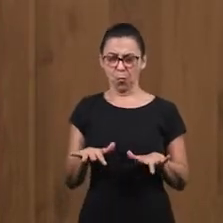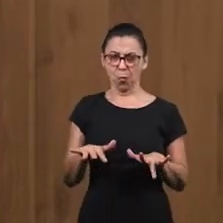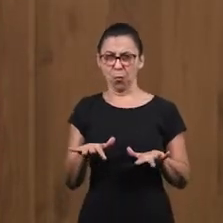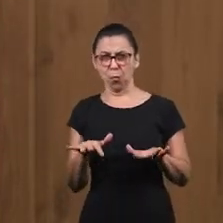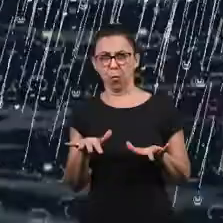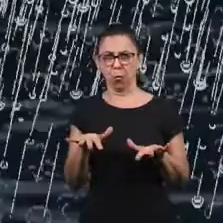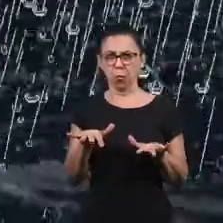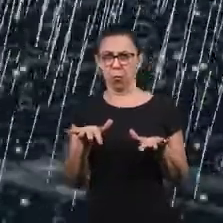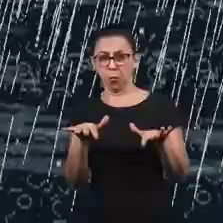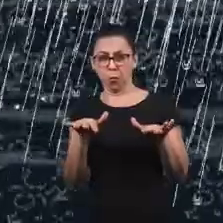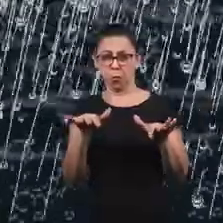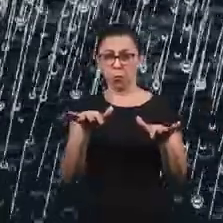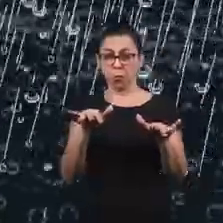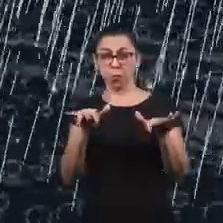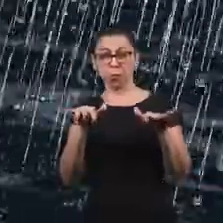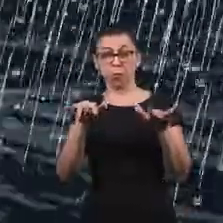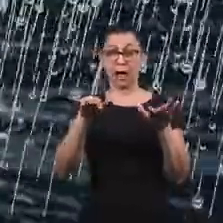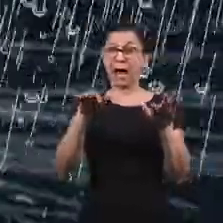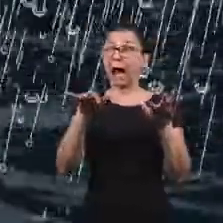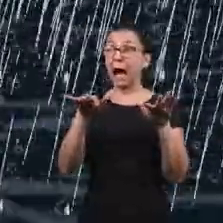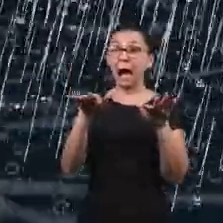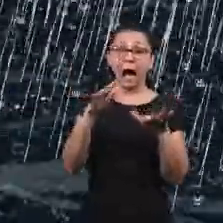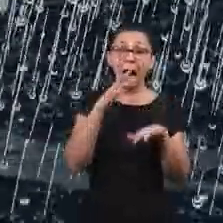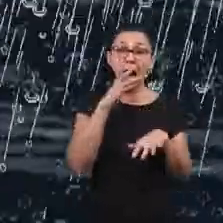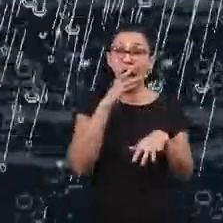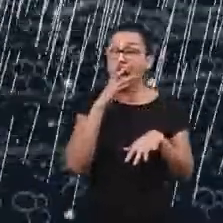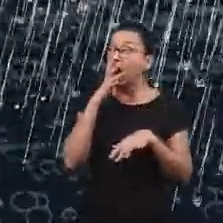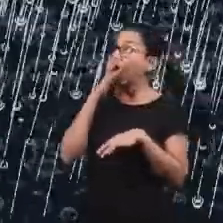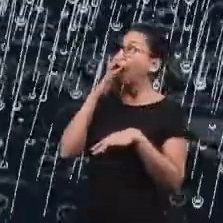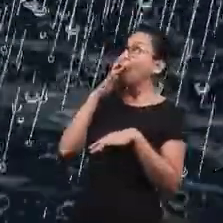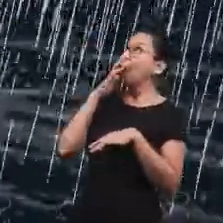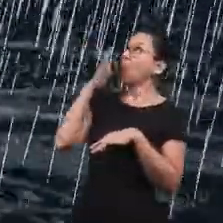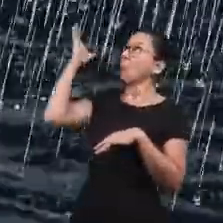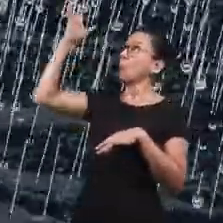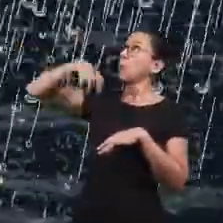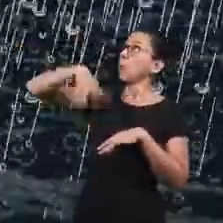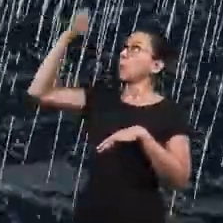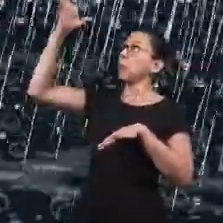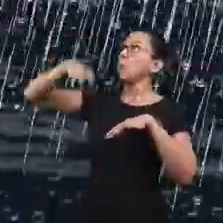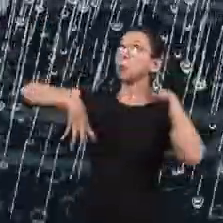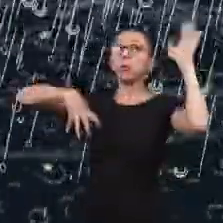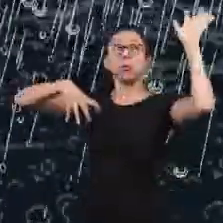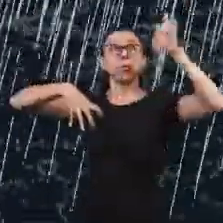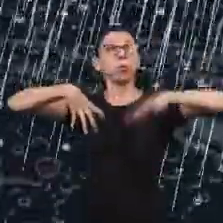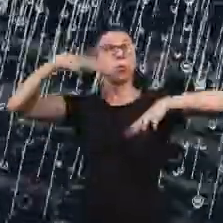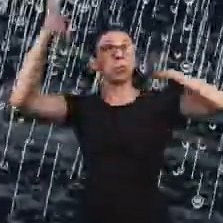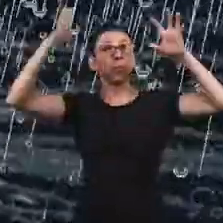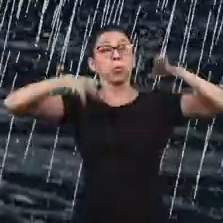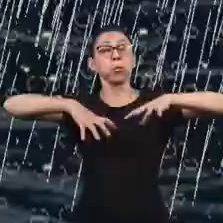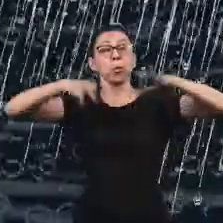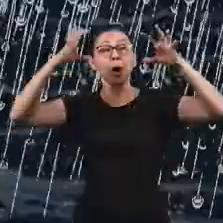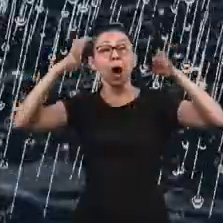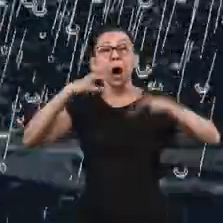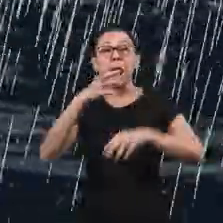Y vino el diluvio, niños, llovió mucho, mucho sobre la